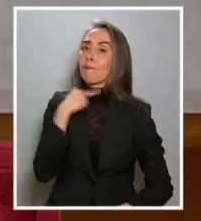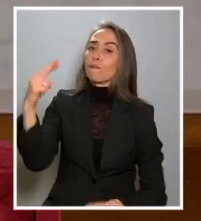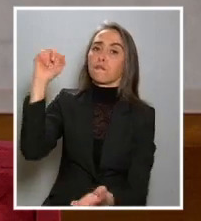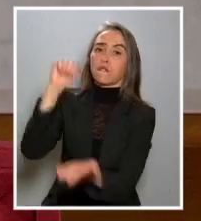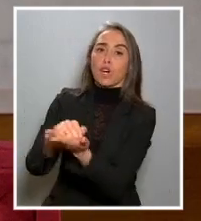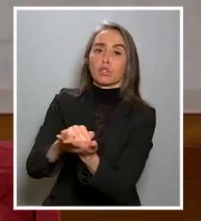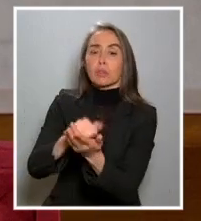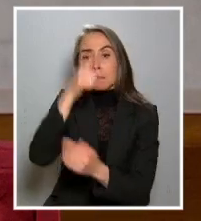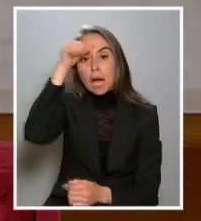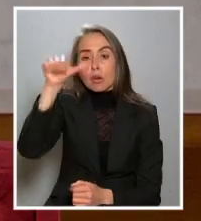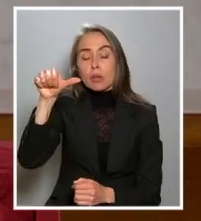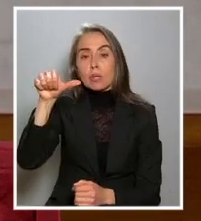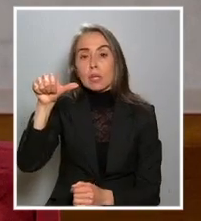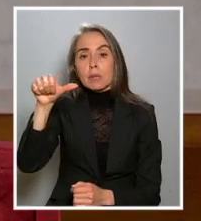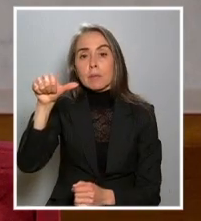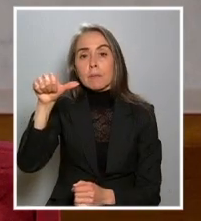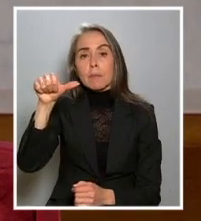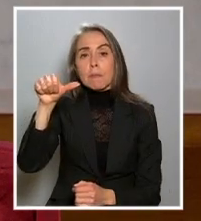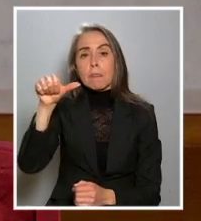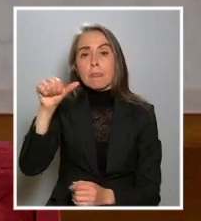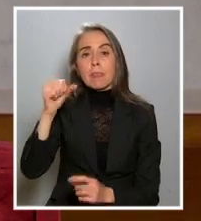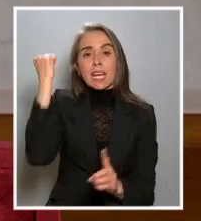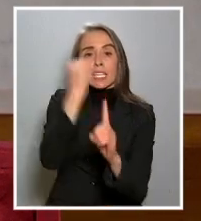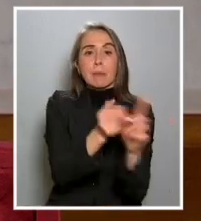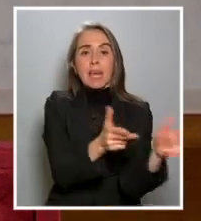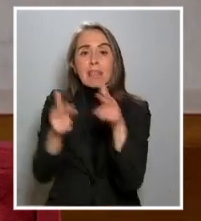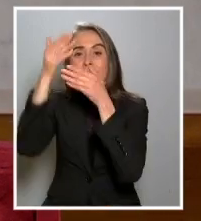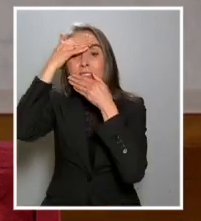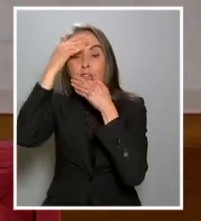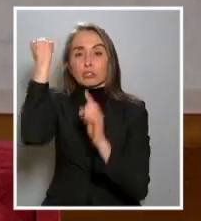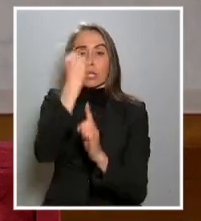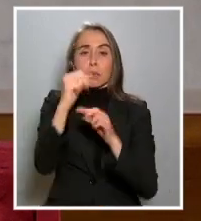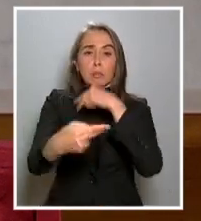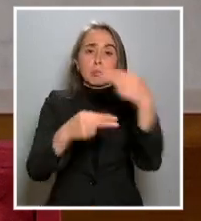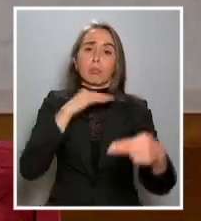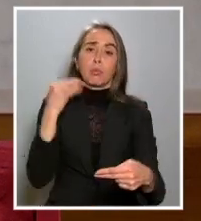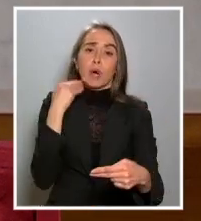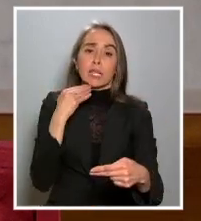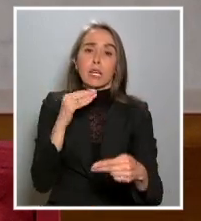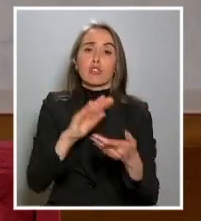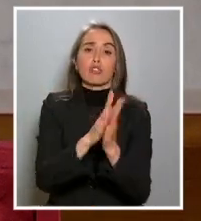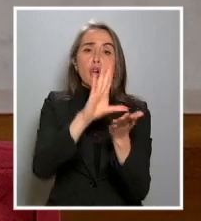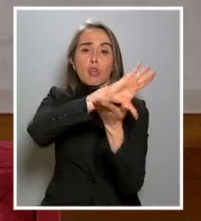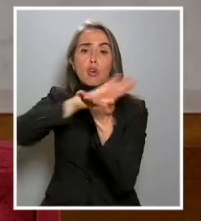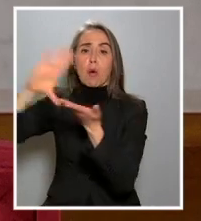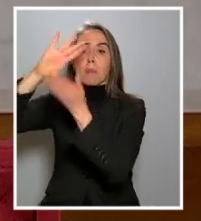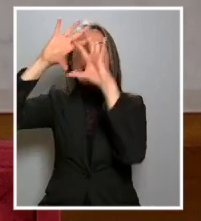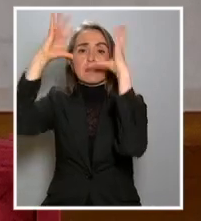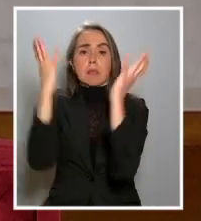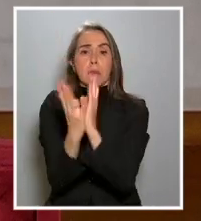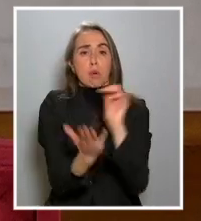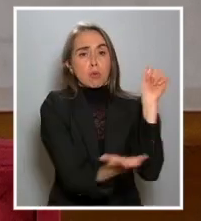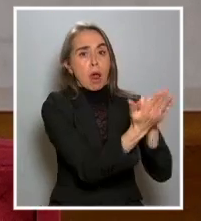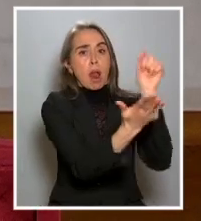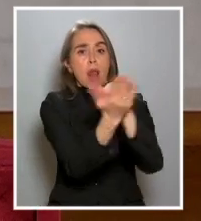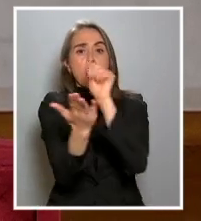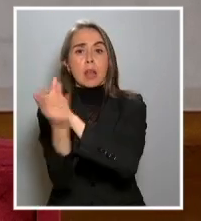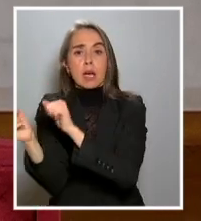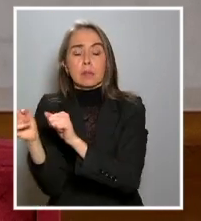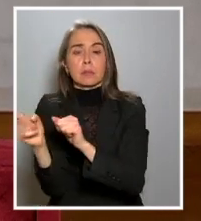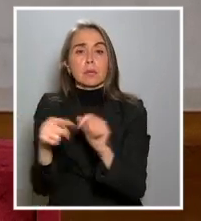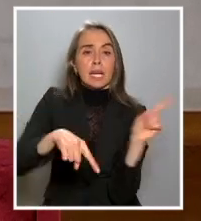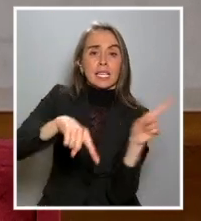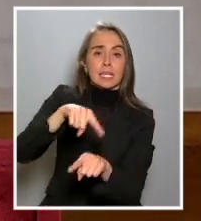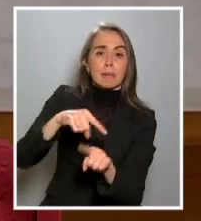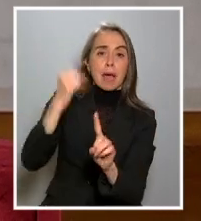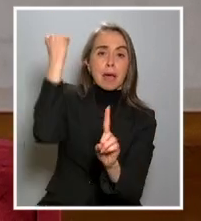para condenar la violencia criminal, el terrorismo, el genocidio y la agresión en todos los rincones del mundo. Porque el combate